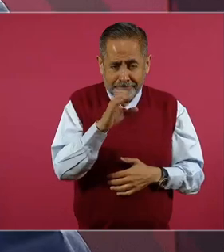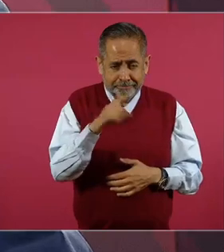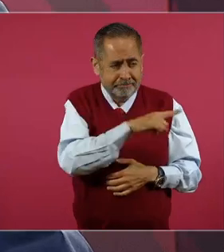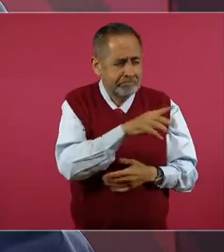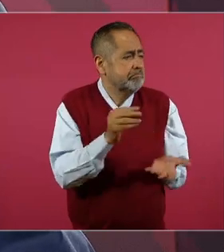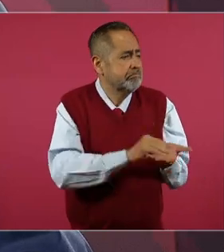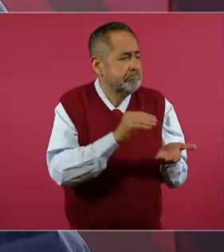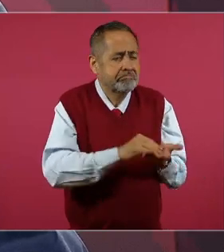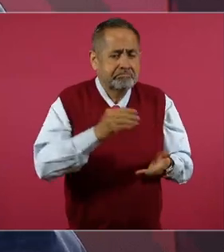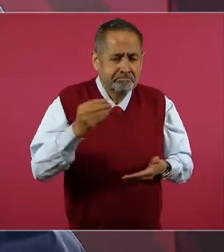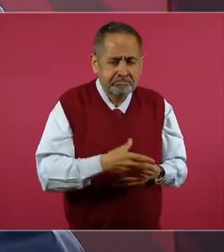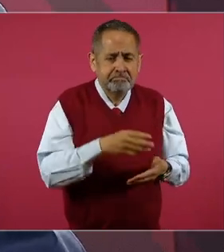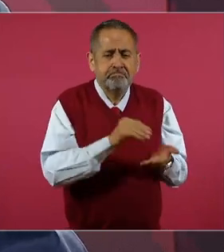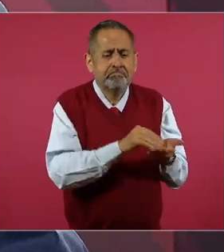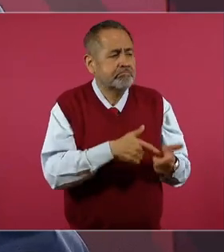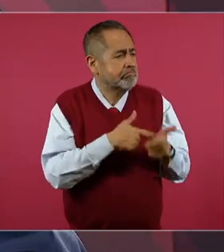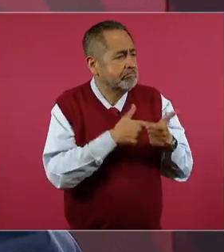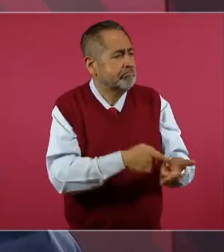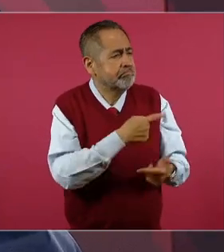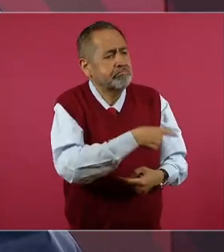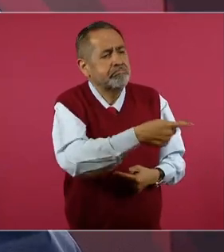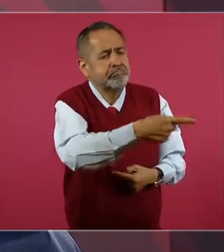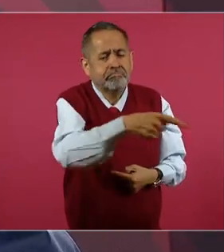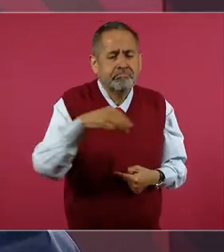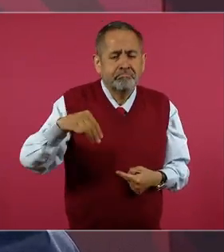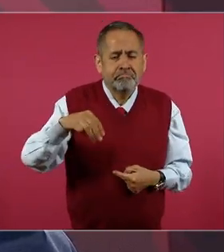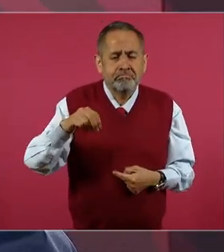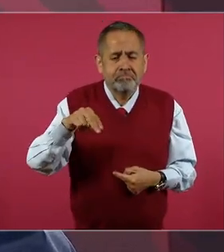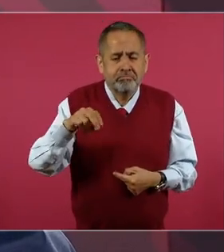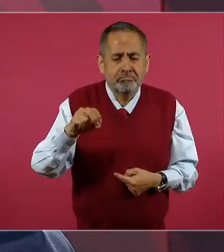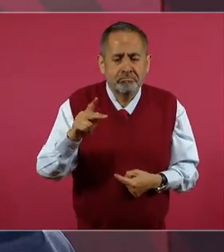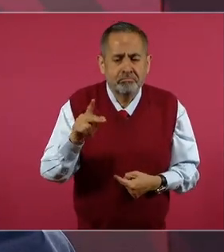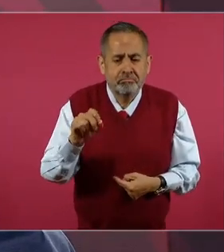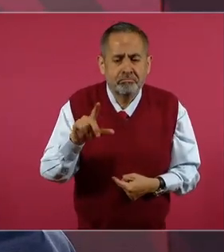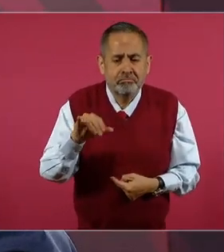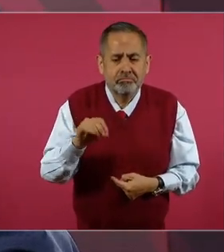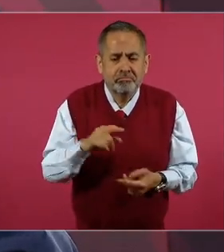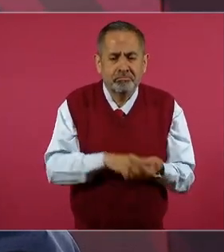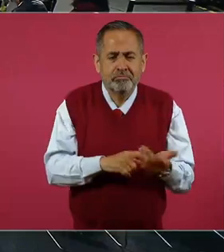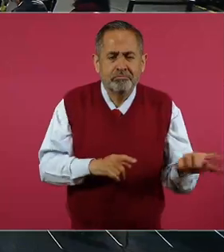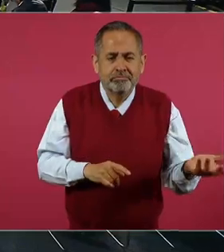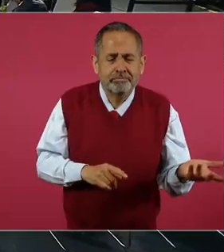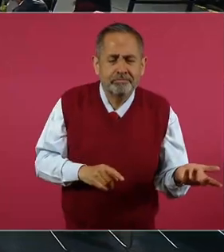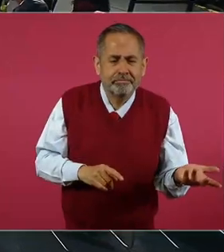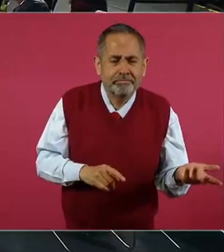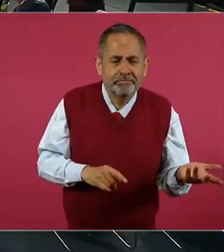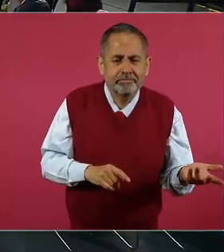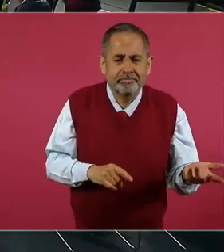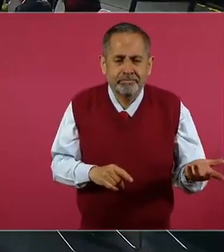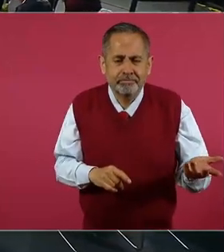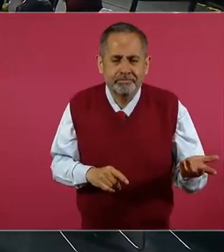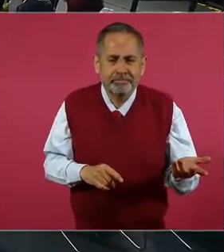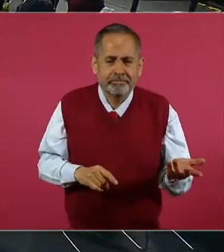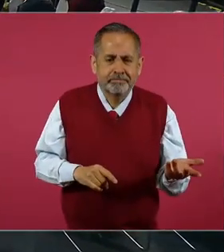siguieron los monopolios, lo que llaman los